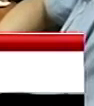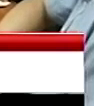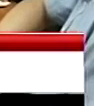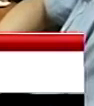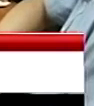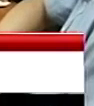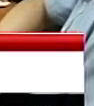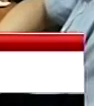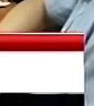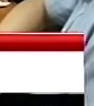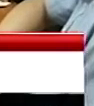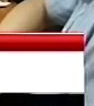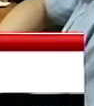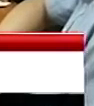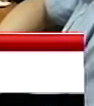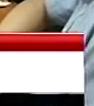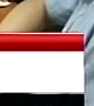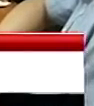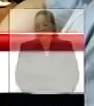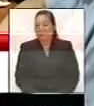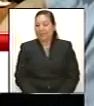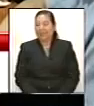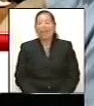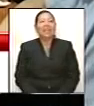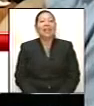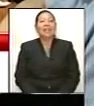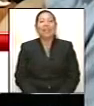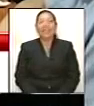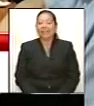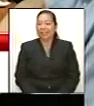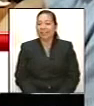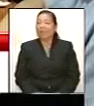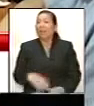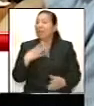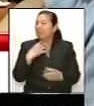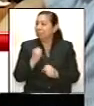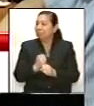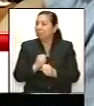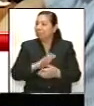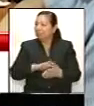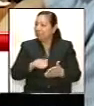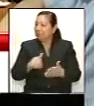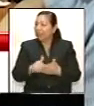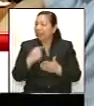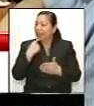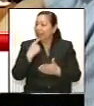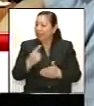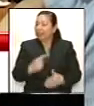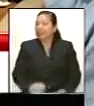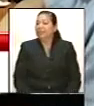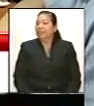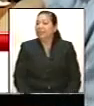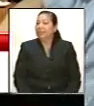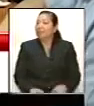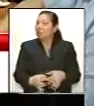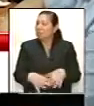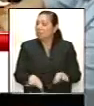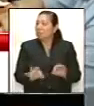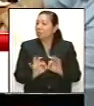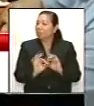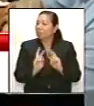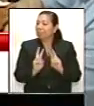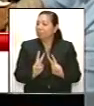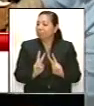¿no? Porque a veces nosotros, y me incluyo porque me ha pasado cuando trabajaba en un municipio, diseñamos un portal desde el punto de